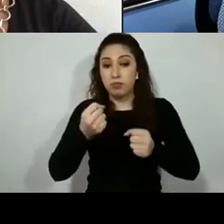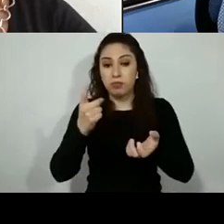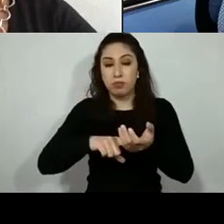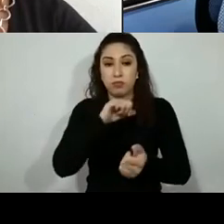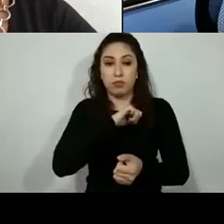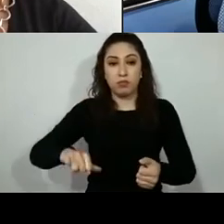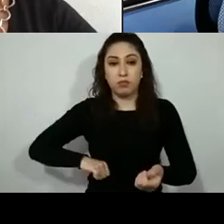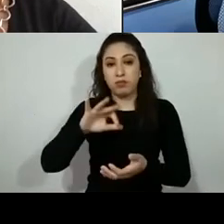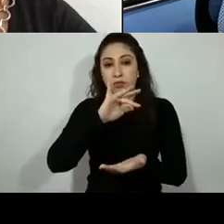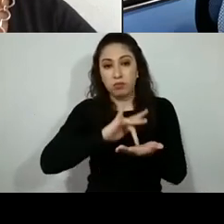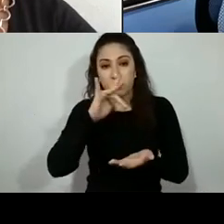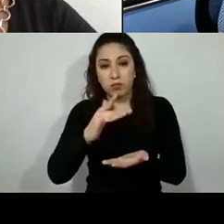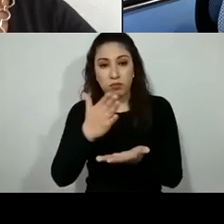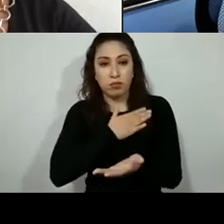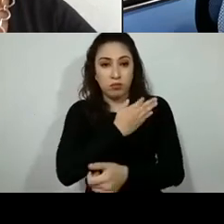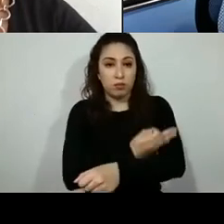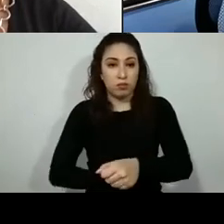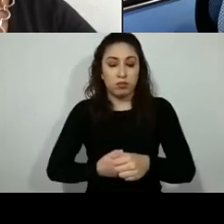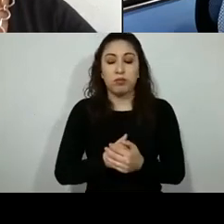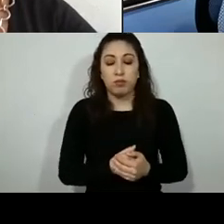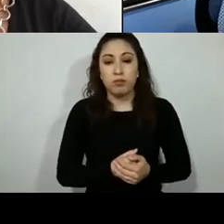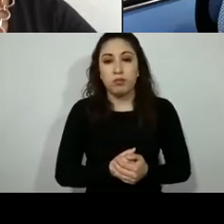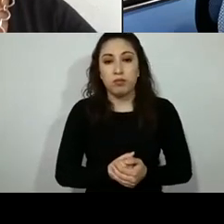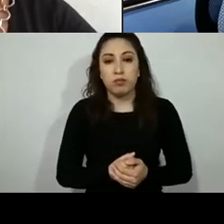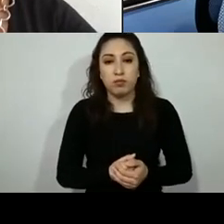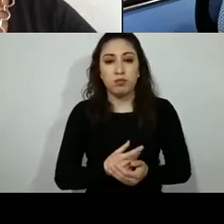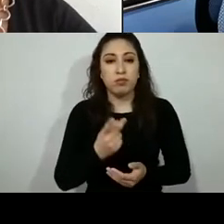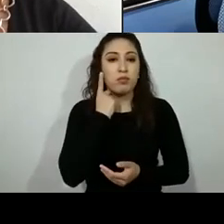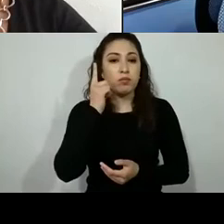tarde. Gracias, diputado. Damos el uso de la palabra a la diputada.